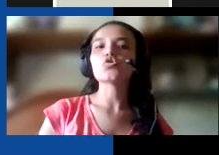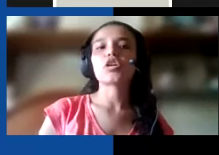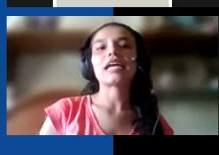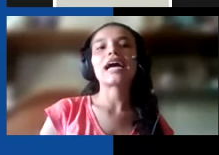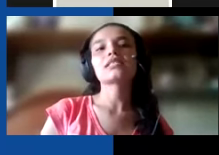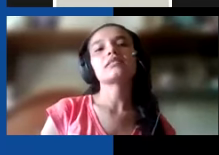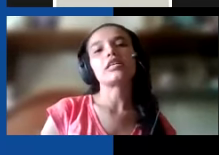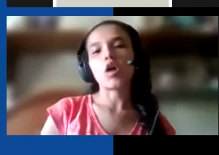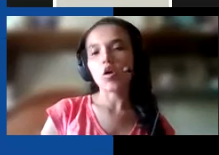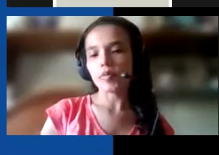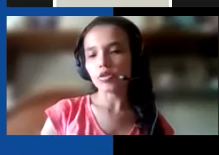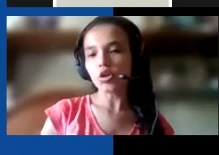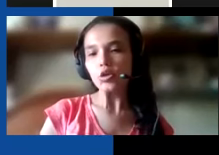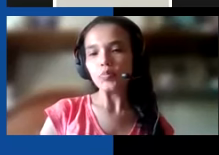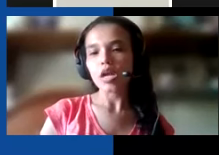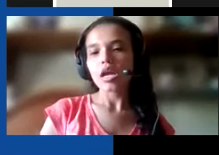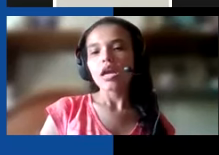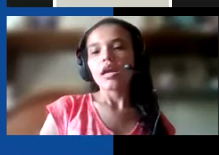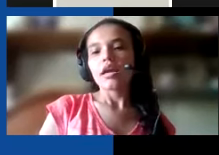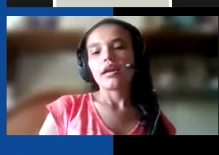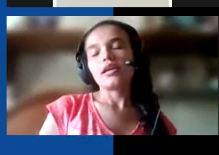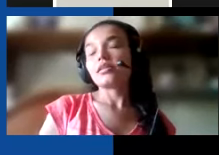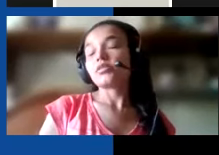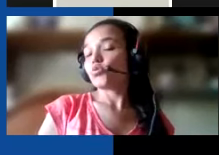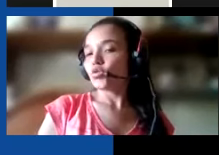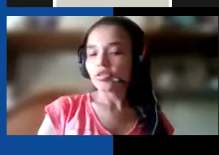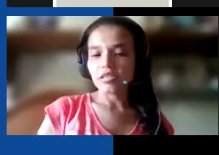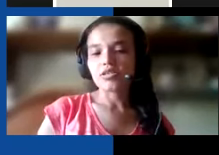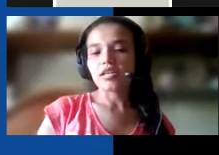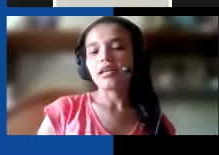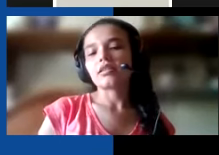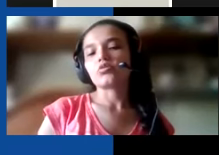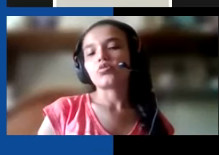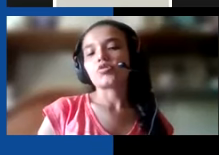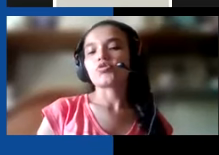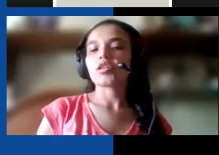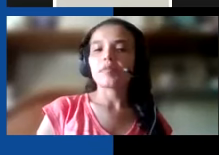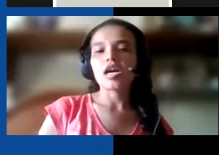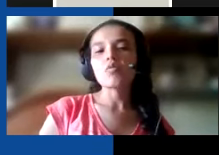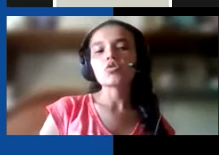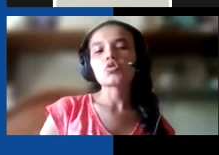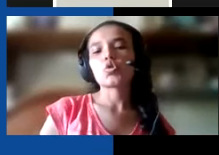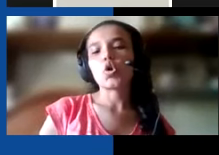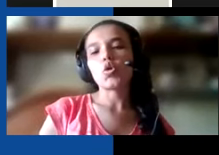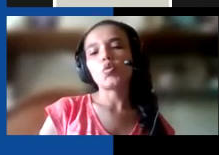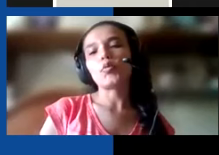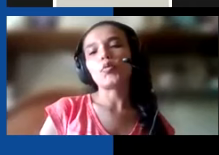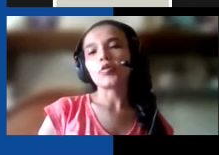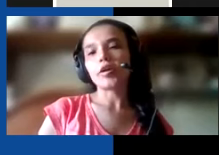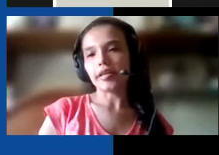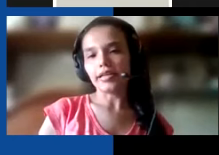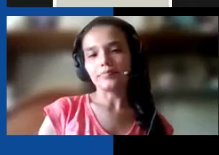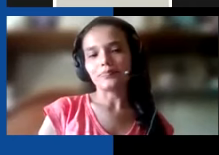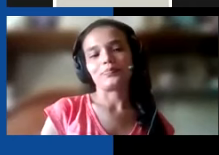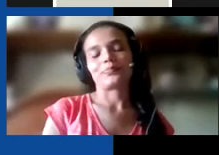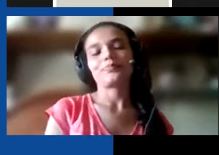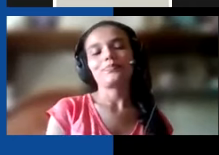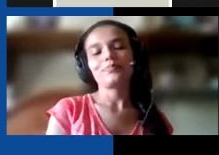el uso del gas licuado de petróleo. Es un honor tenerlos aquí, tanto a nuestros agremiados como público en